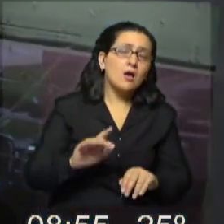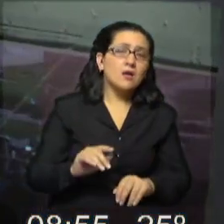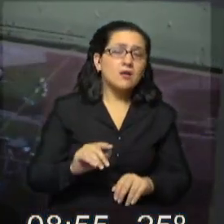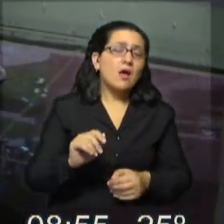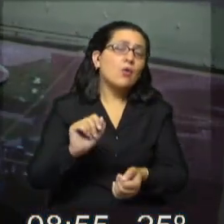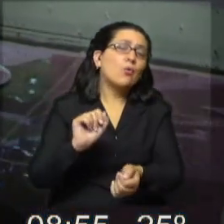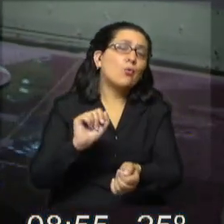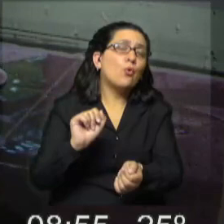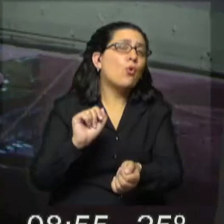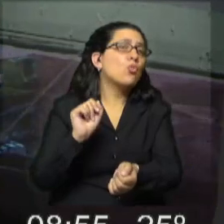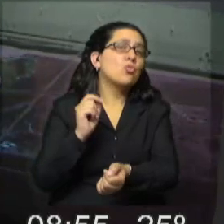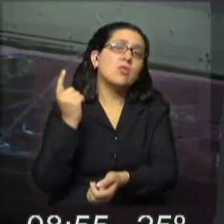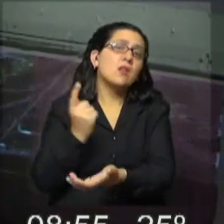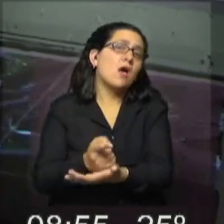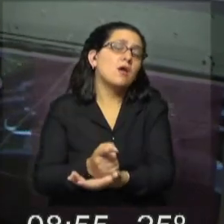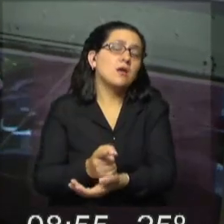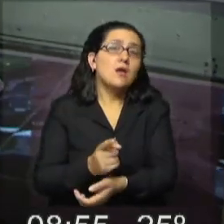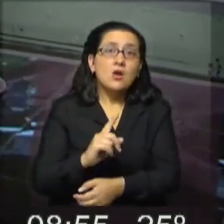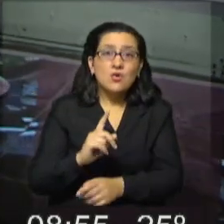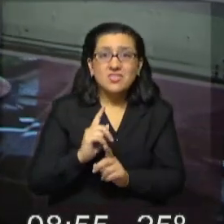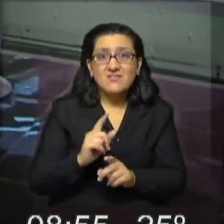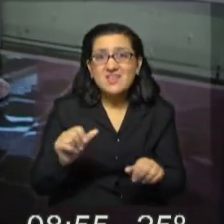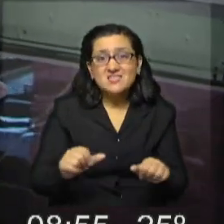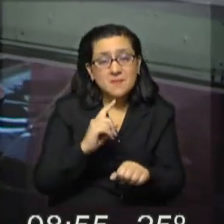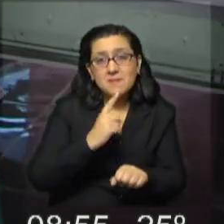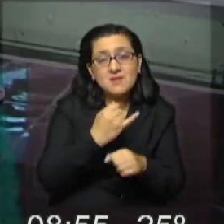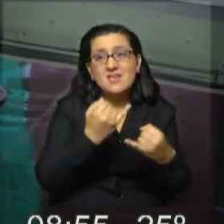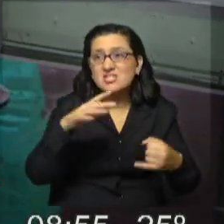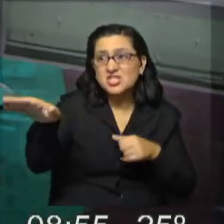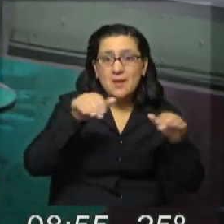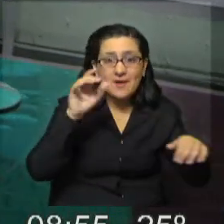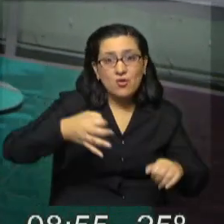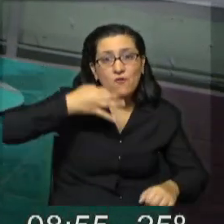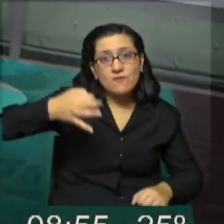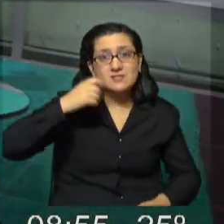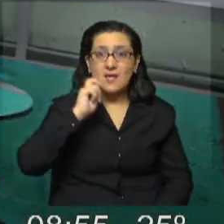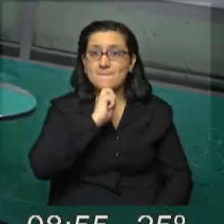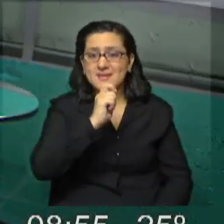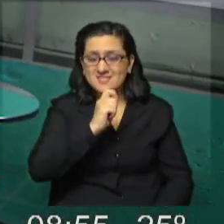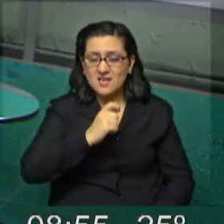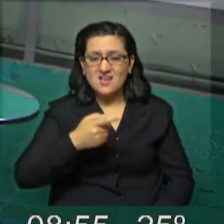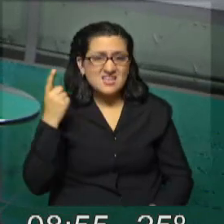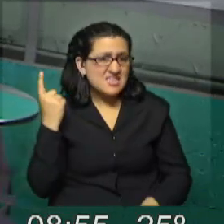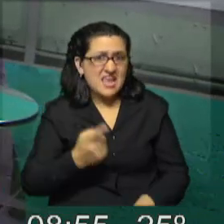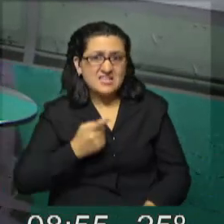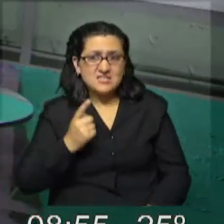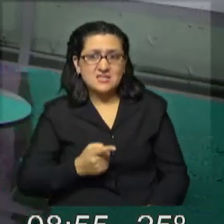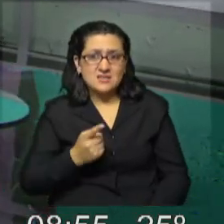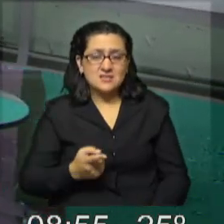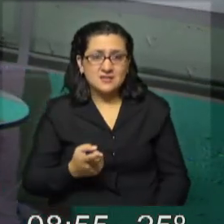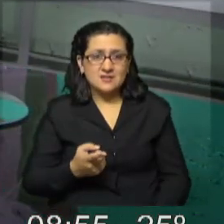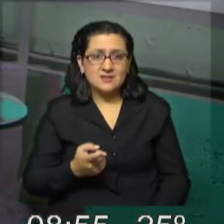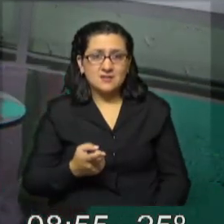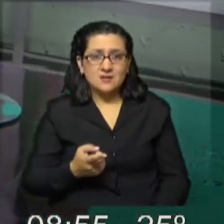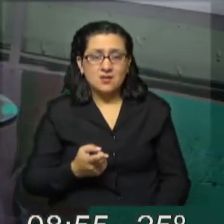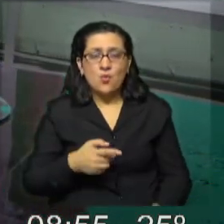haber hecho Robert Silva el primer día que surge esto, llamar a una conferencia de prensa y exigir desde su rol de principal jerarquía de la educación de este